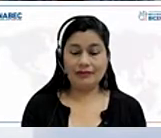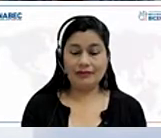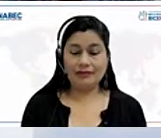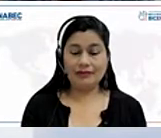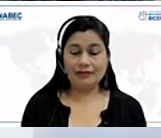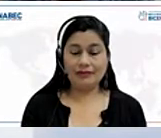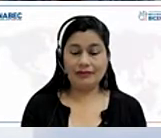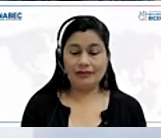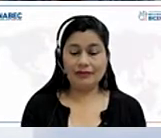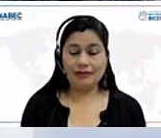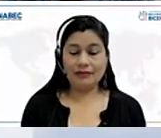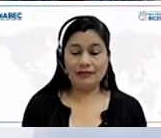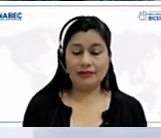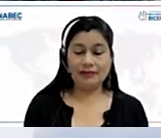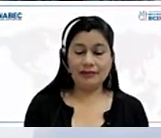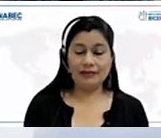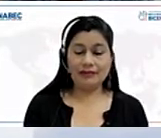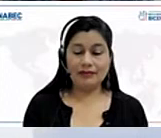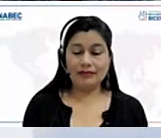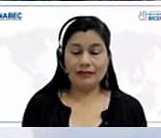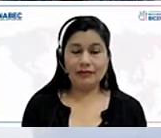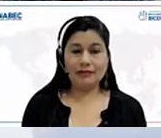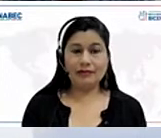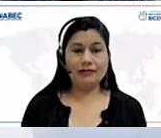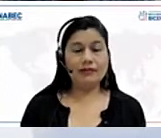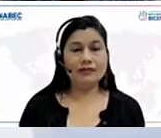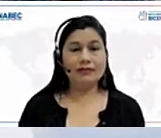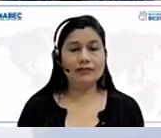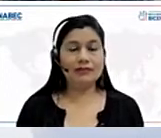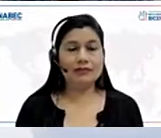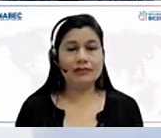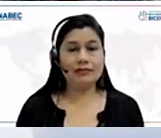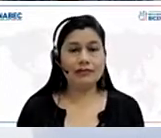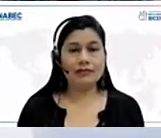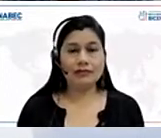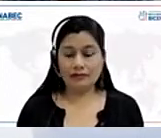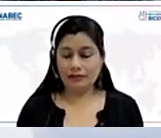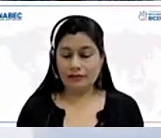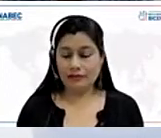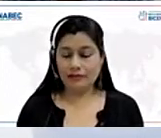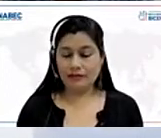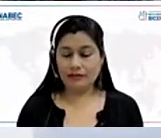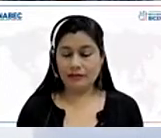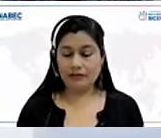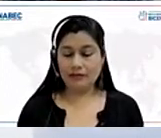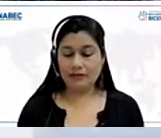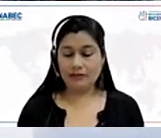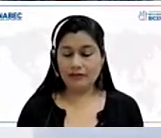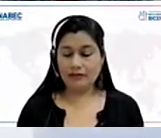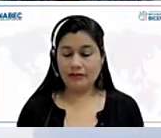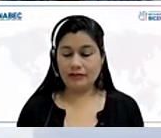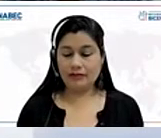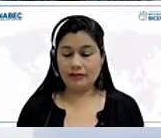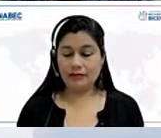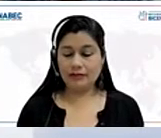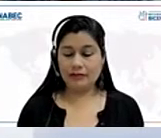participar, ¿no? Pero bueno, debe tener en cuenta que se le va a pedir que apenas termine su ciclo